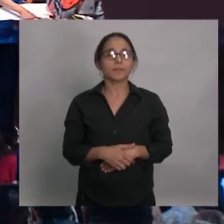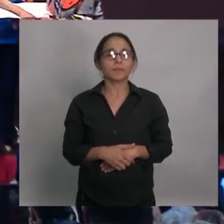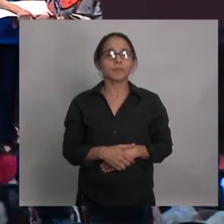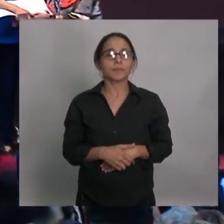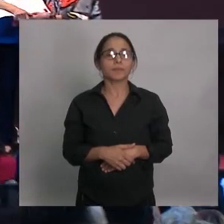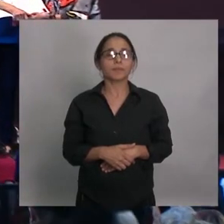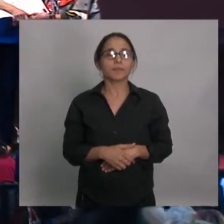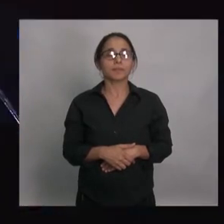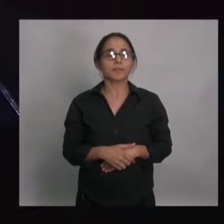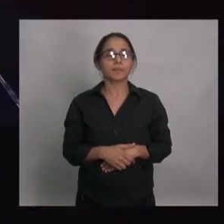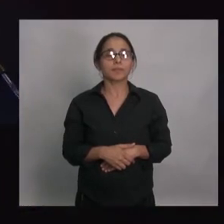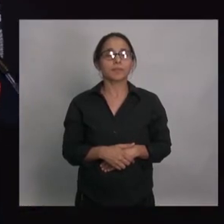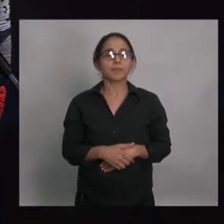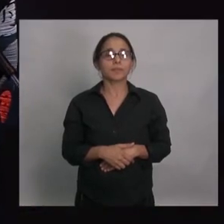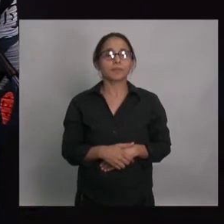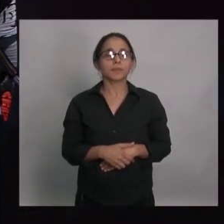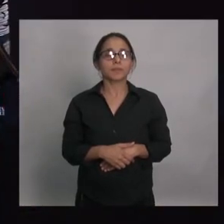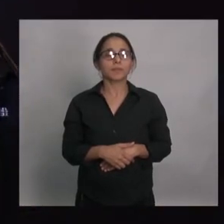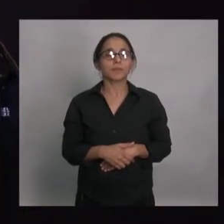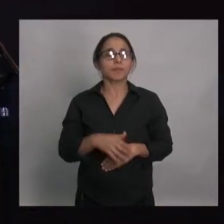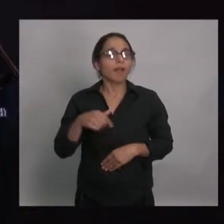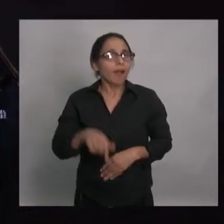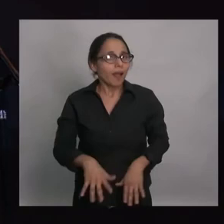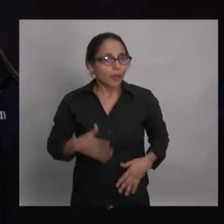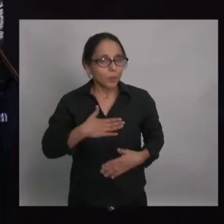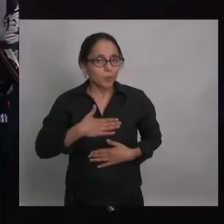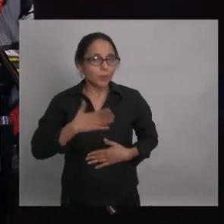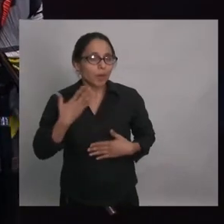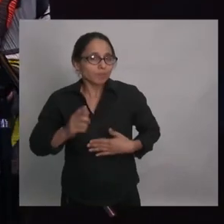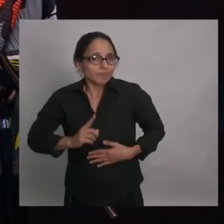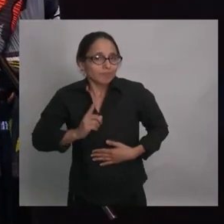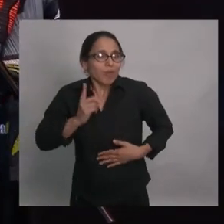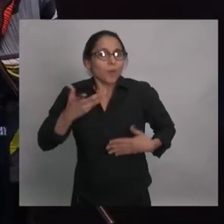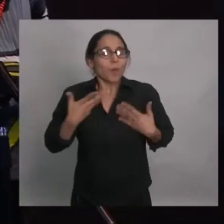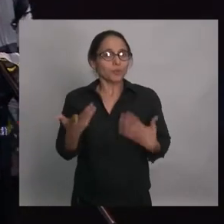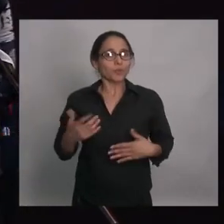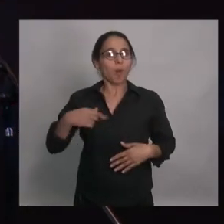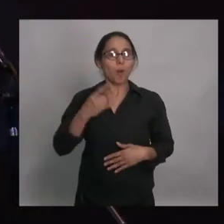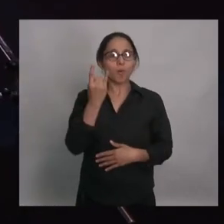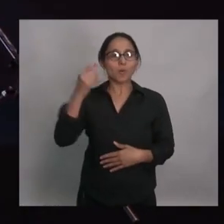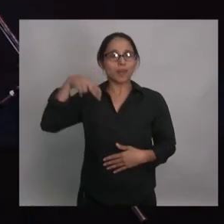britton por john scott qué gran honor para un esto